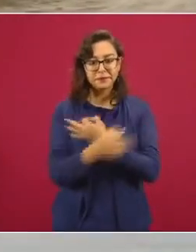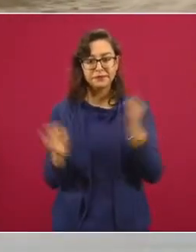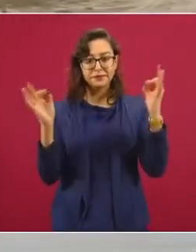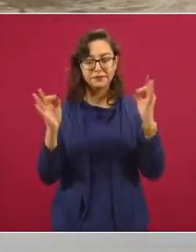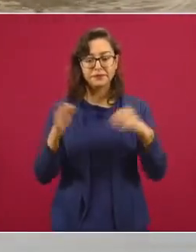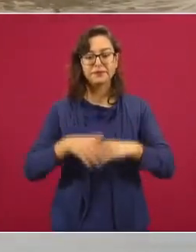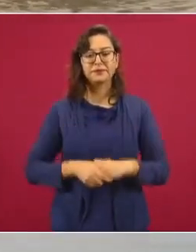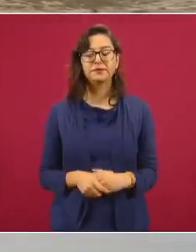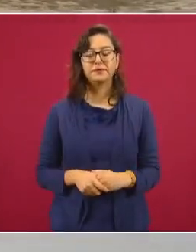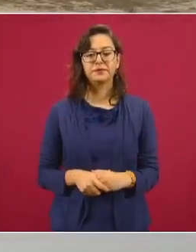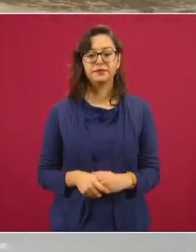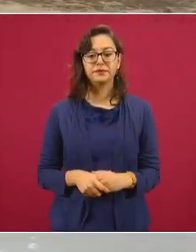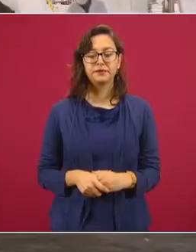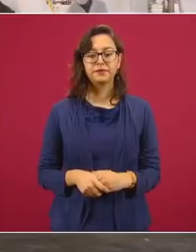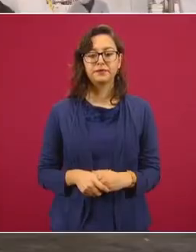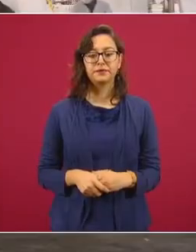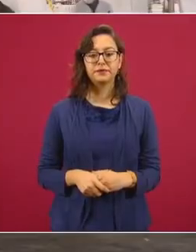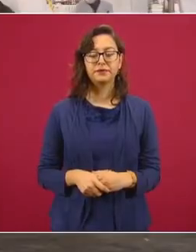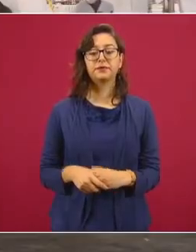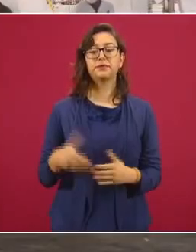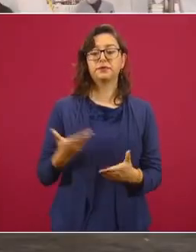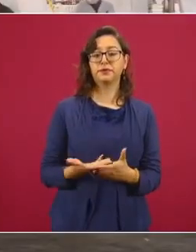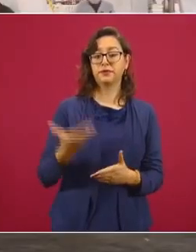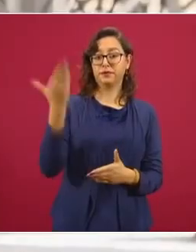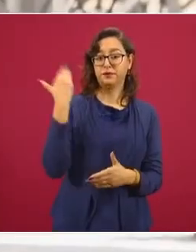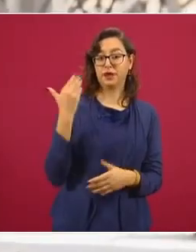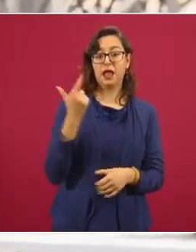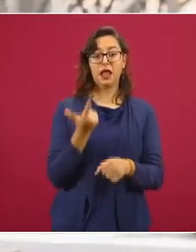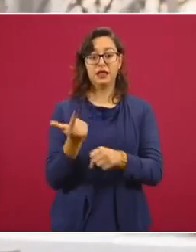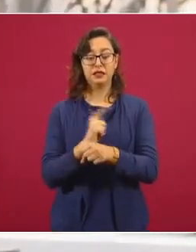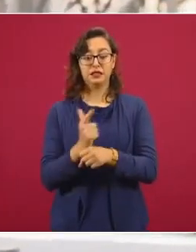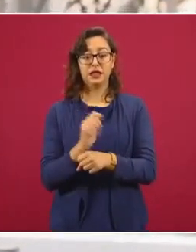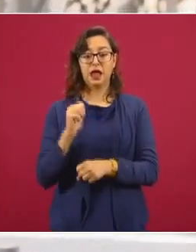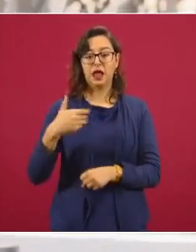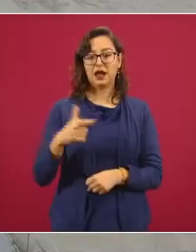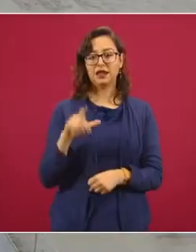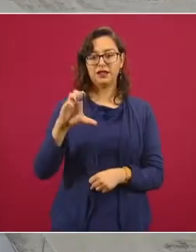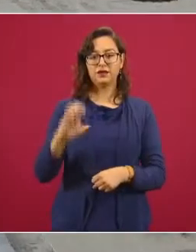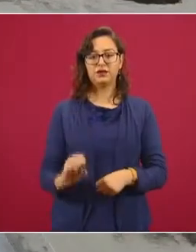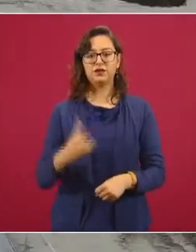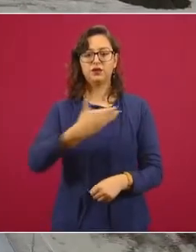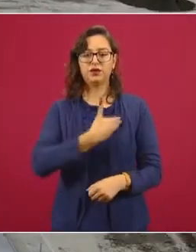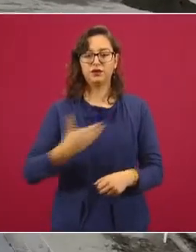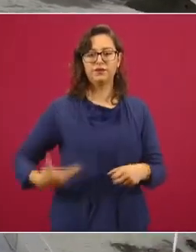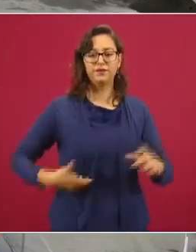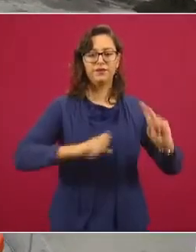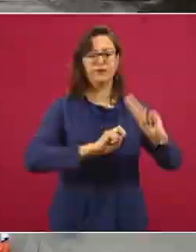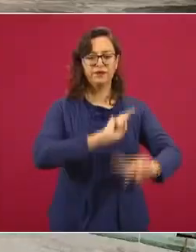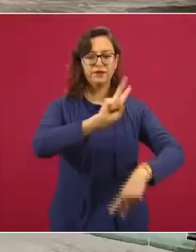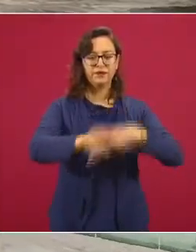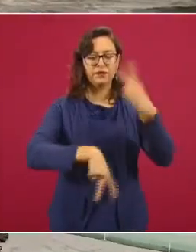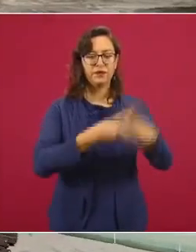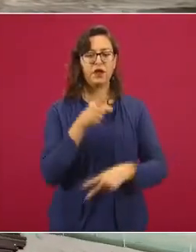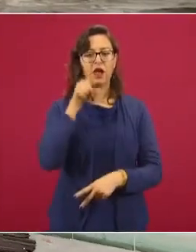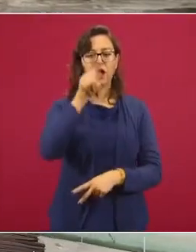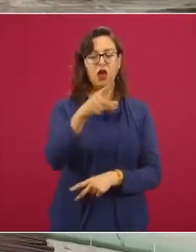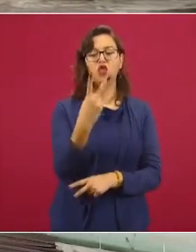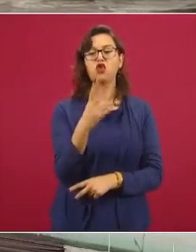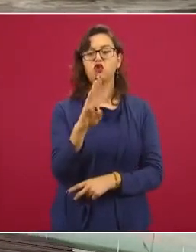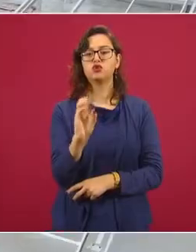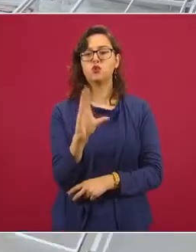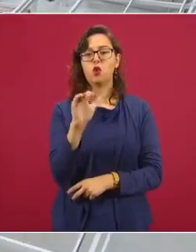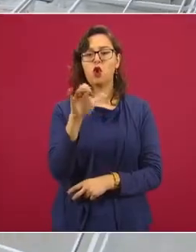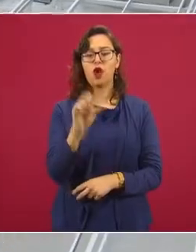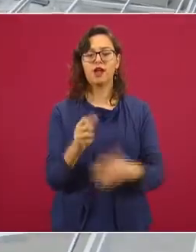llevó a cabo la visita del presidente de la República, el licenciado Andrés Manuel López Obrador, a las instalaciones de la nueva refinería de Dos Bocas para